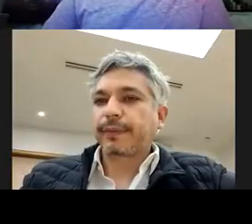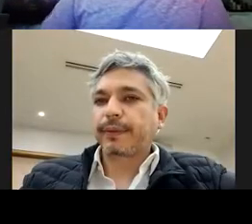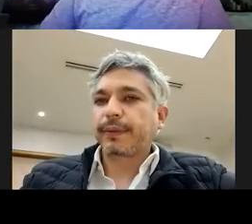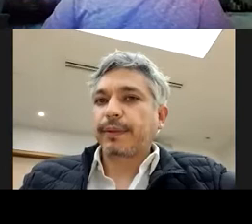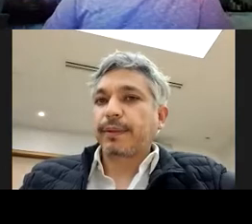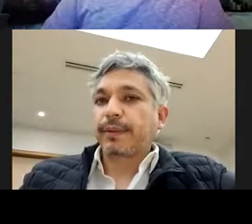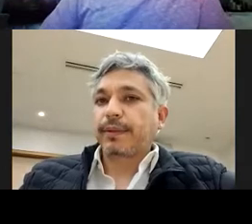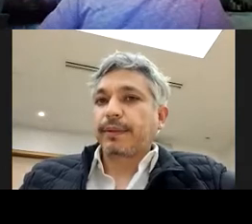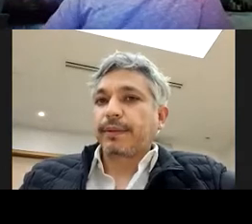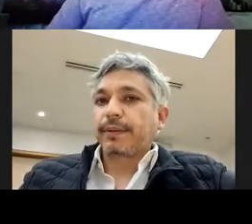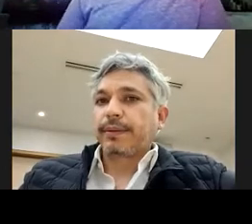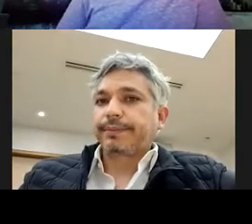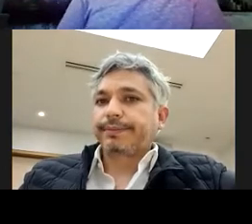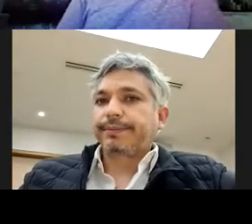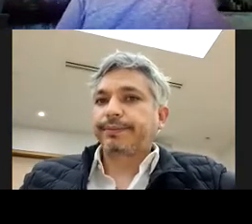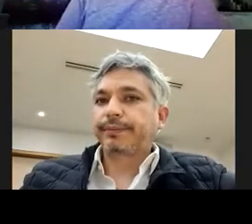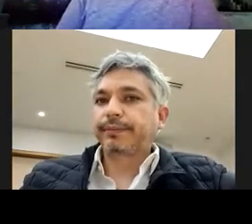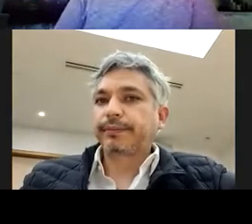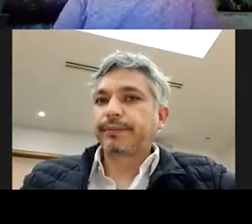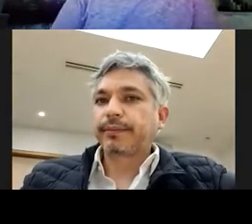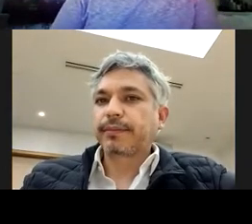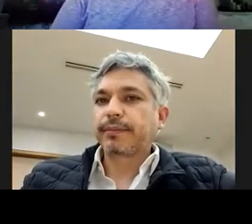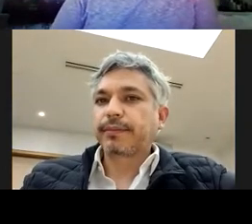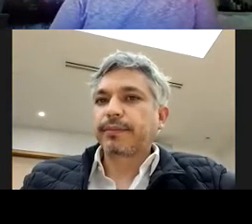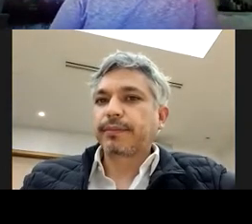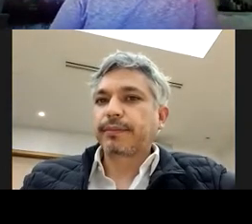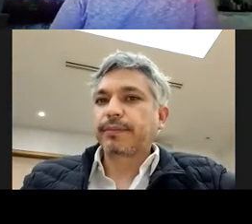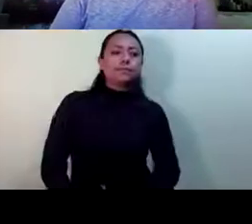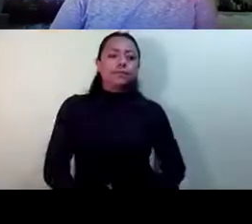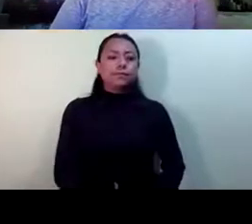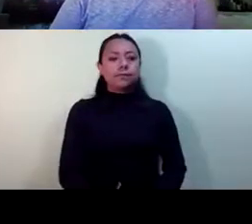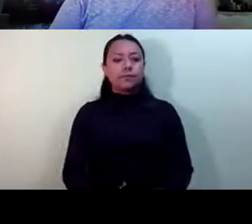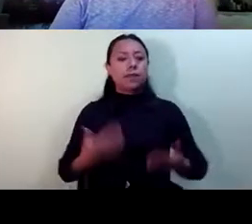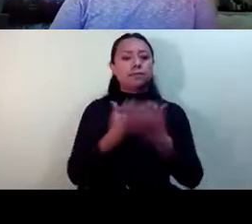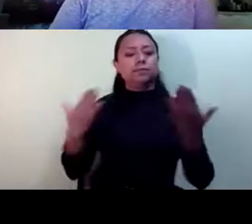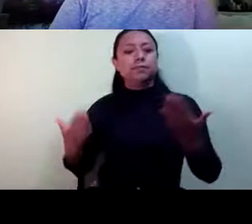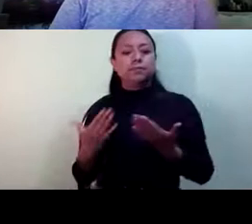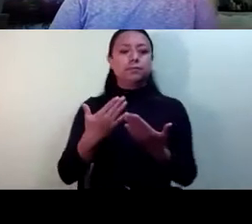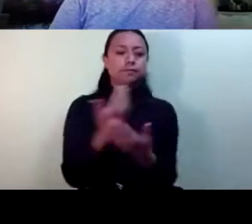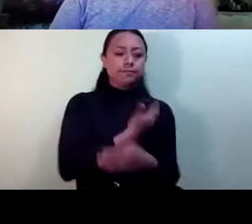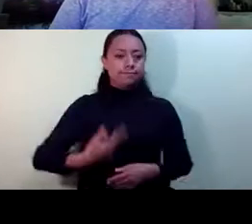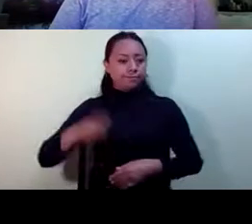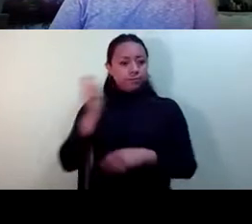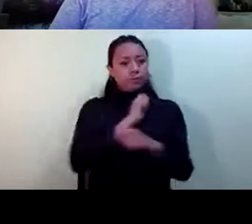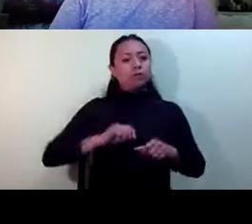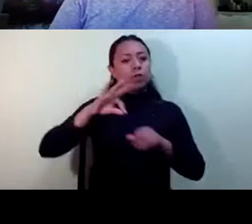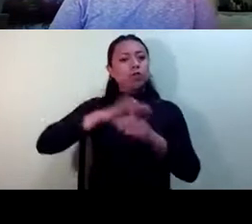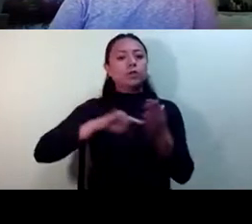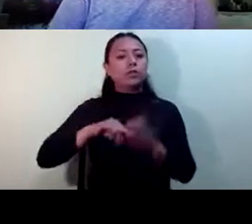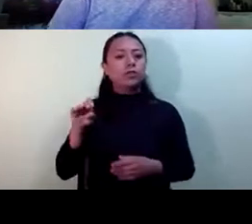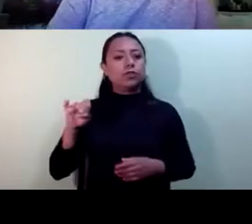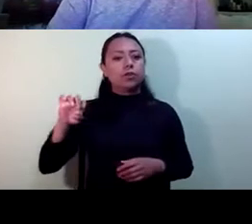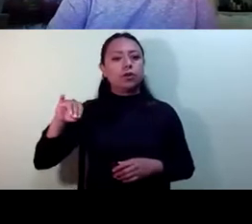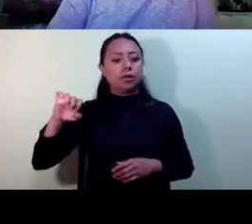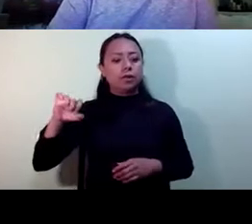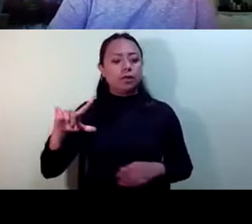Sí. Por instrucciones de la presidencia se procede a realizar la votación nominal en lo general y en lo particular del dictamen